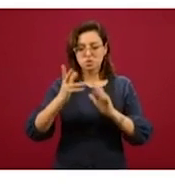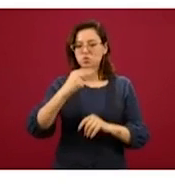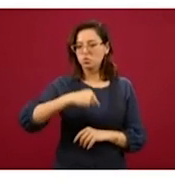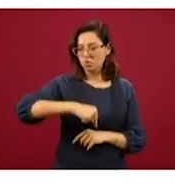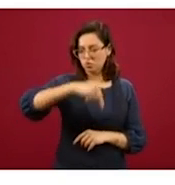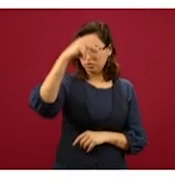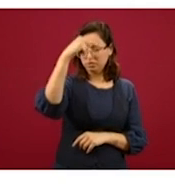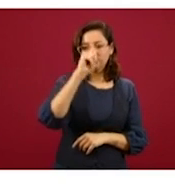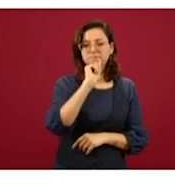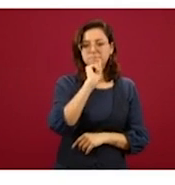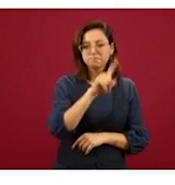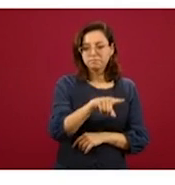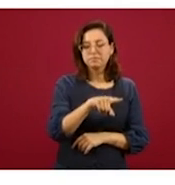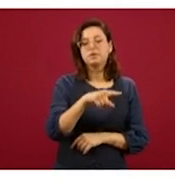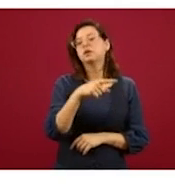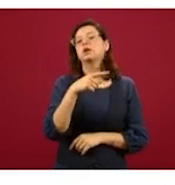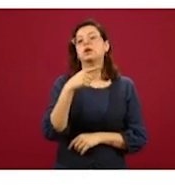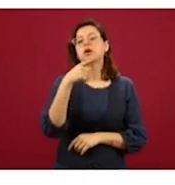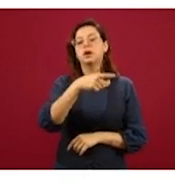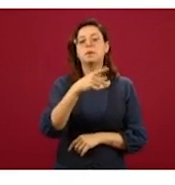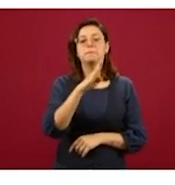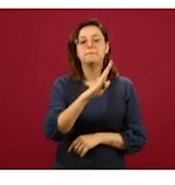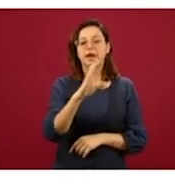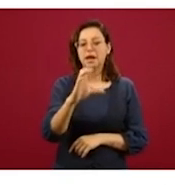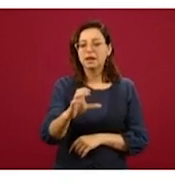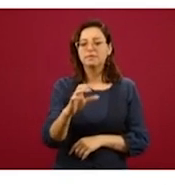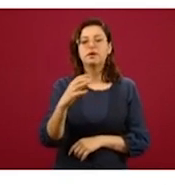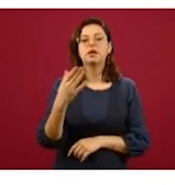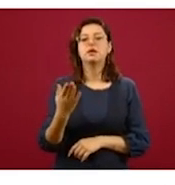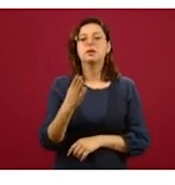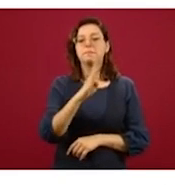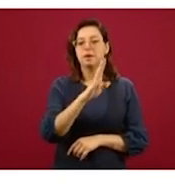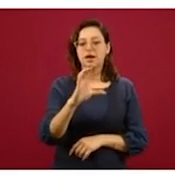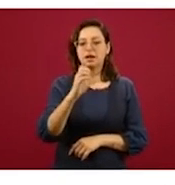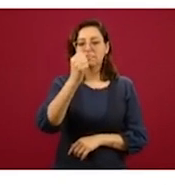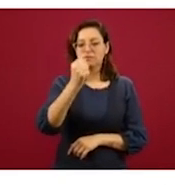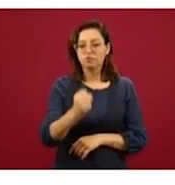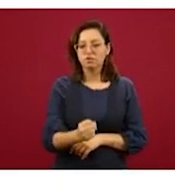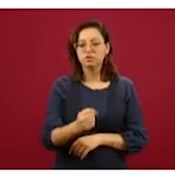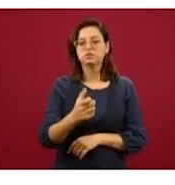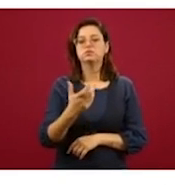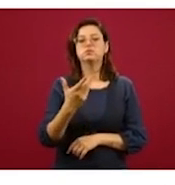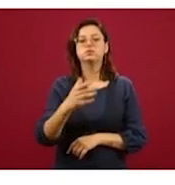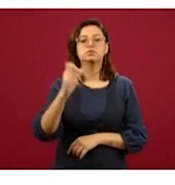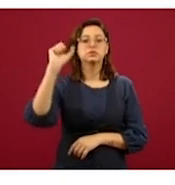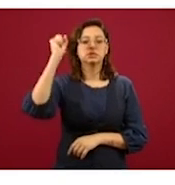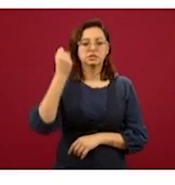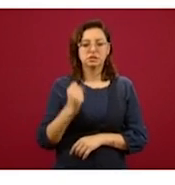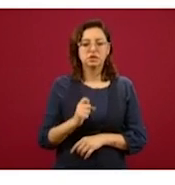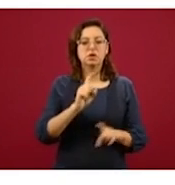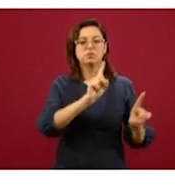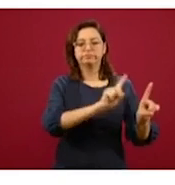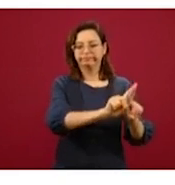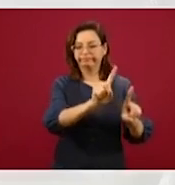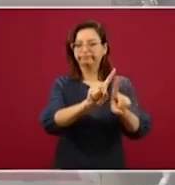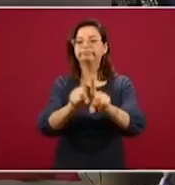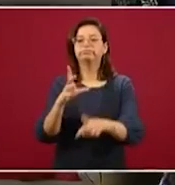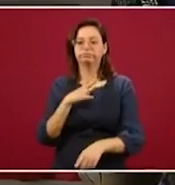norte, en Matamoros, en Baja California Sur, en Sinaloa, etcétera.